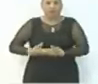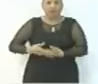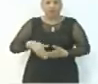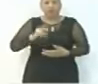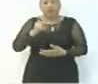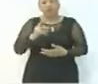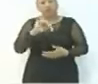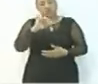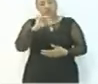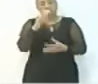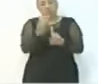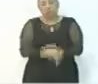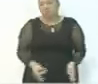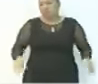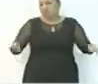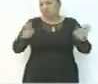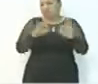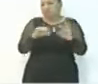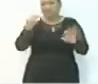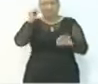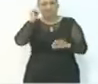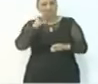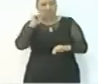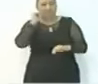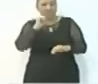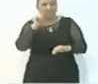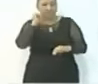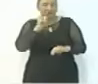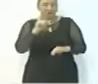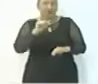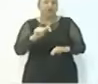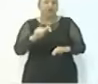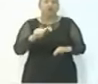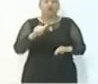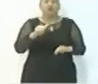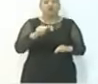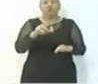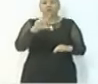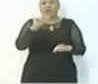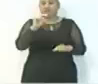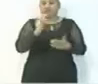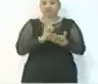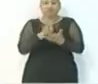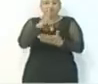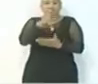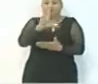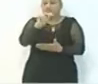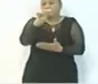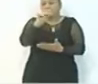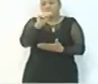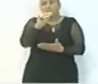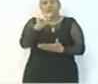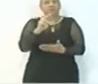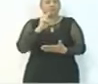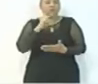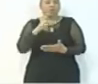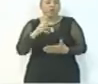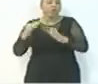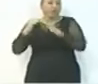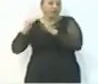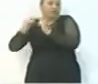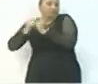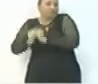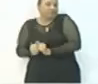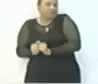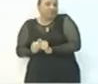puerperio a que se mantengan en casa, que eviten salir. Si no tienen algún asunto importante, por favor que eviten salir, que se mantengan en